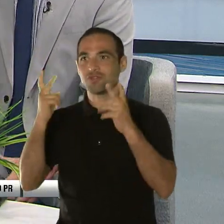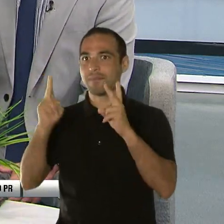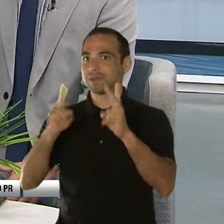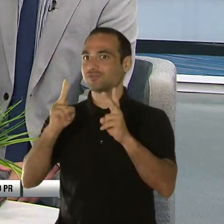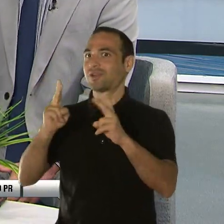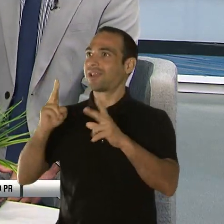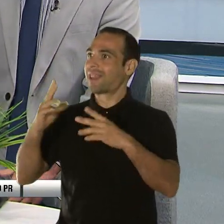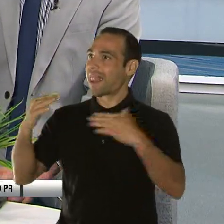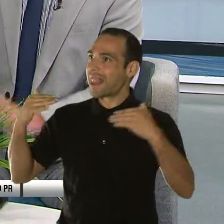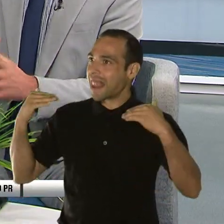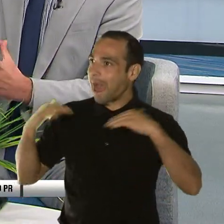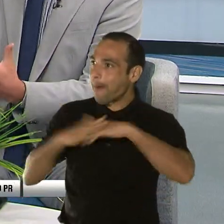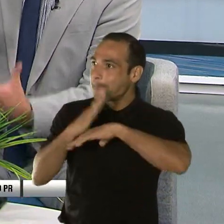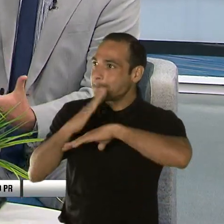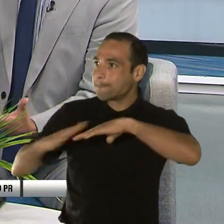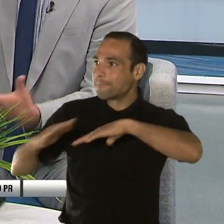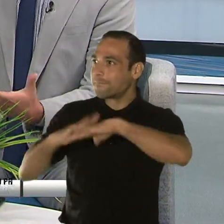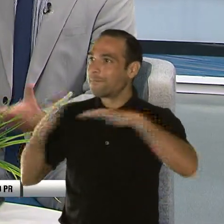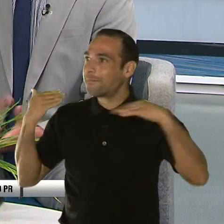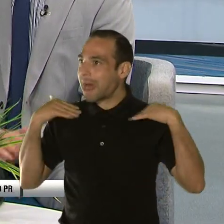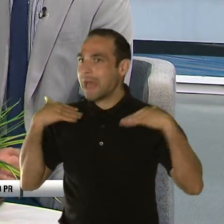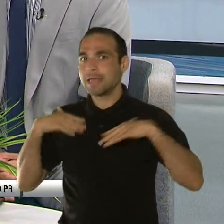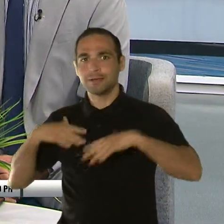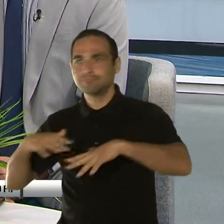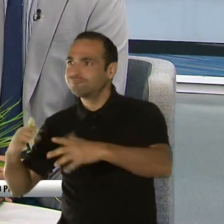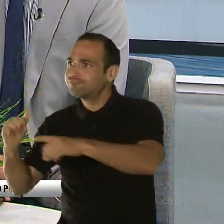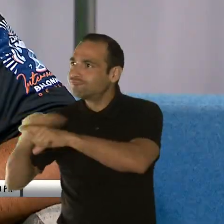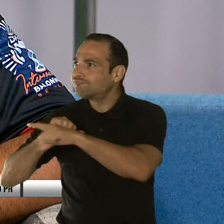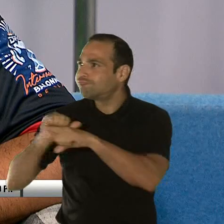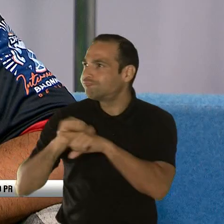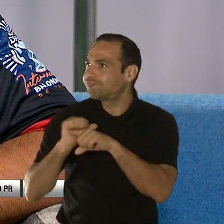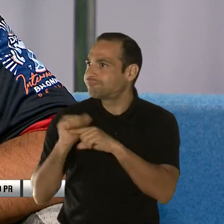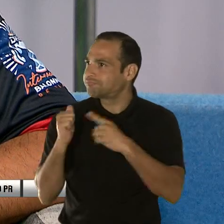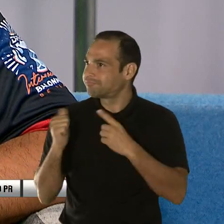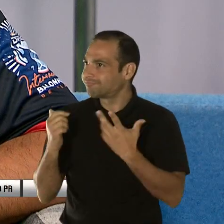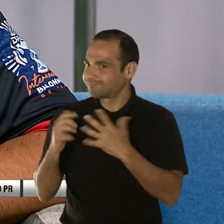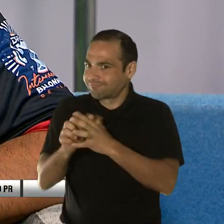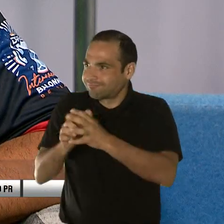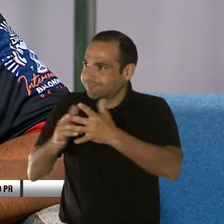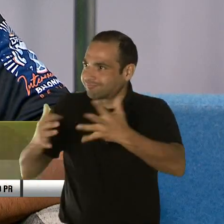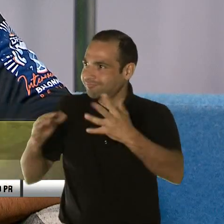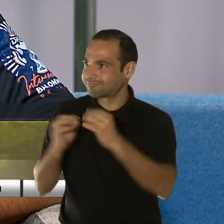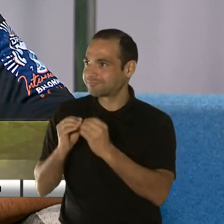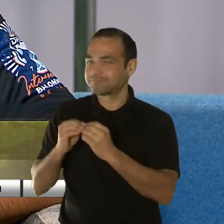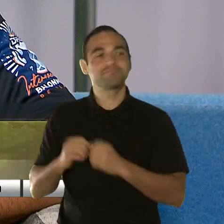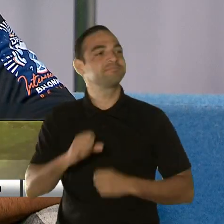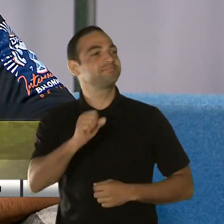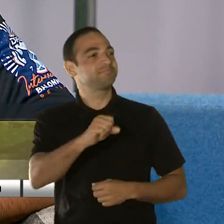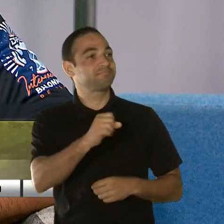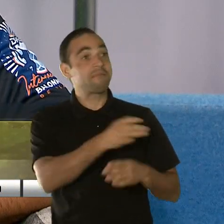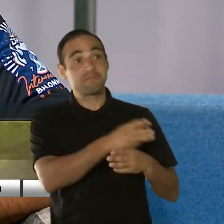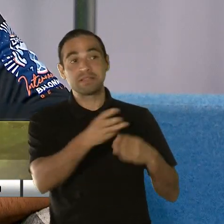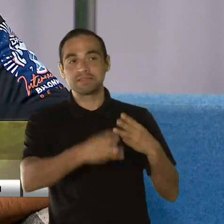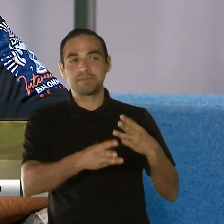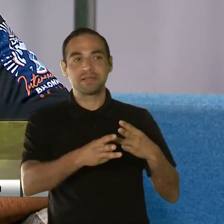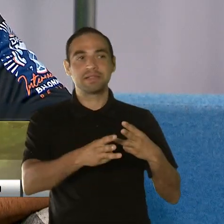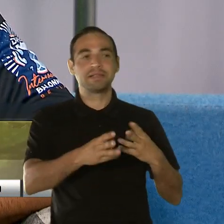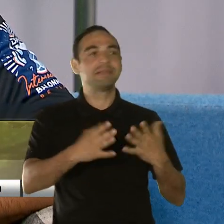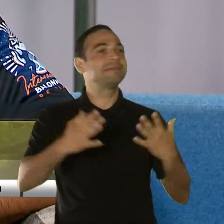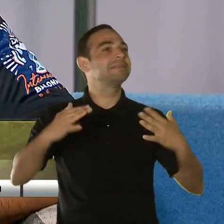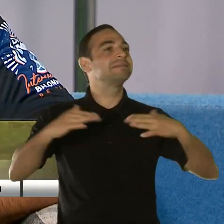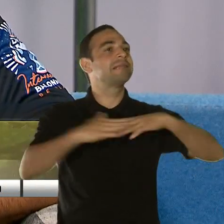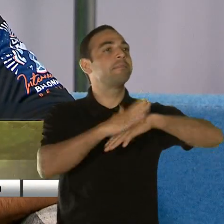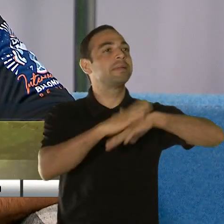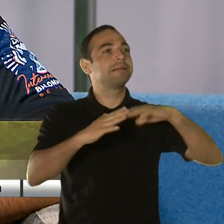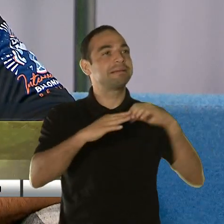practicándolo y sigue creciendo en Puerto Rico Pues sí este este fin de semana vamos a estar en el balneario de calor de